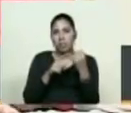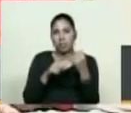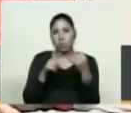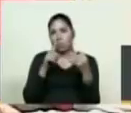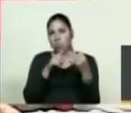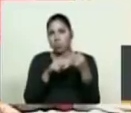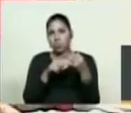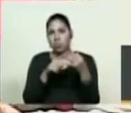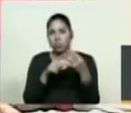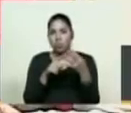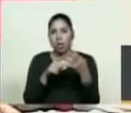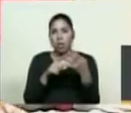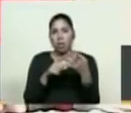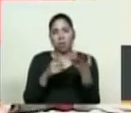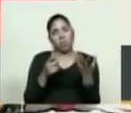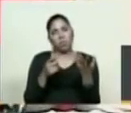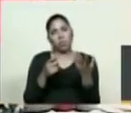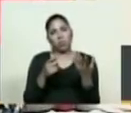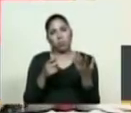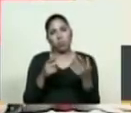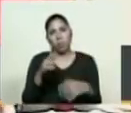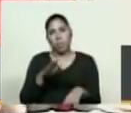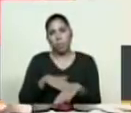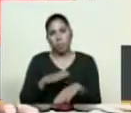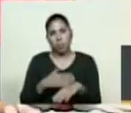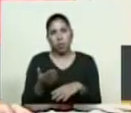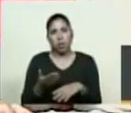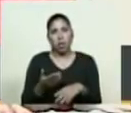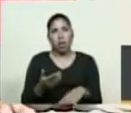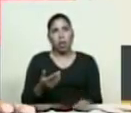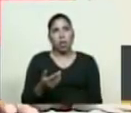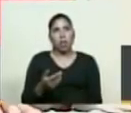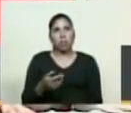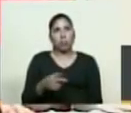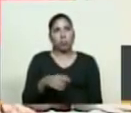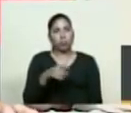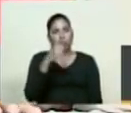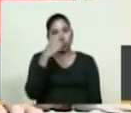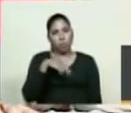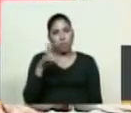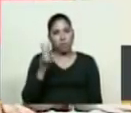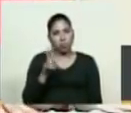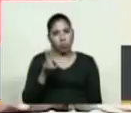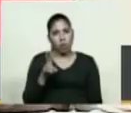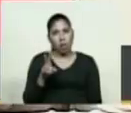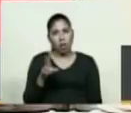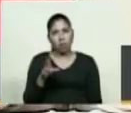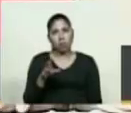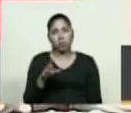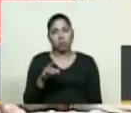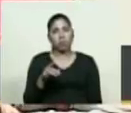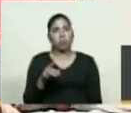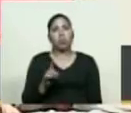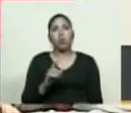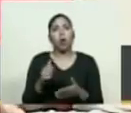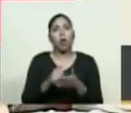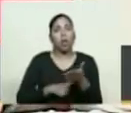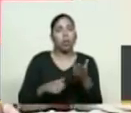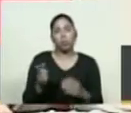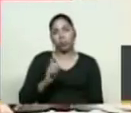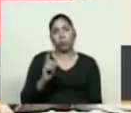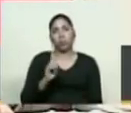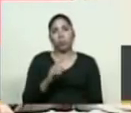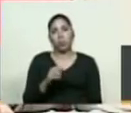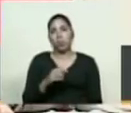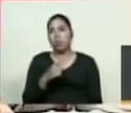suma. Porque Somos Venezuela se convierte en una opción para aquellos que quieran votar en una tarjeta distinta al PCB, al